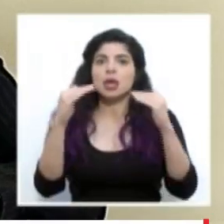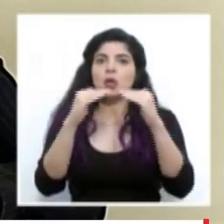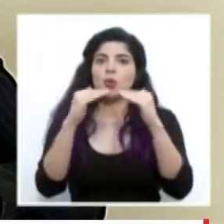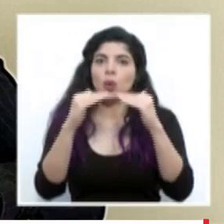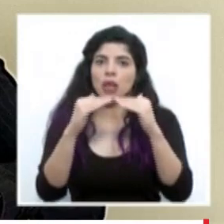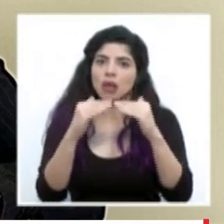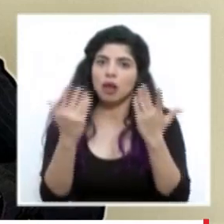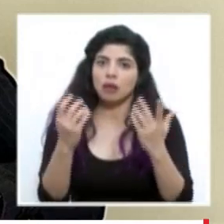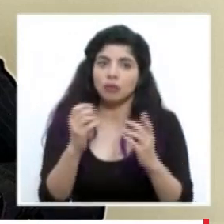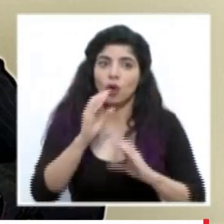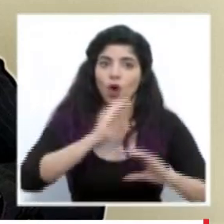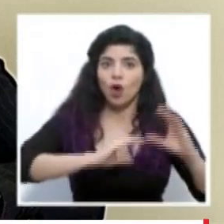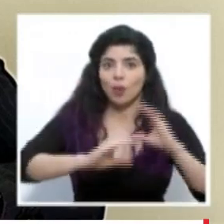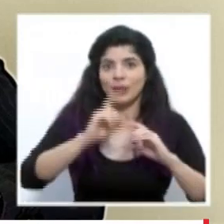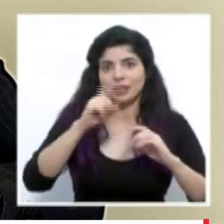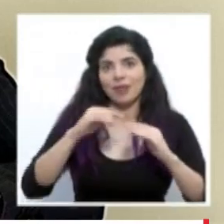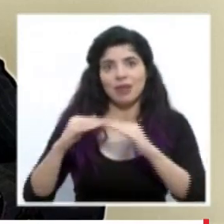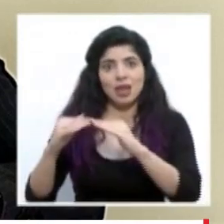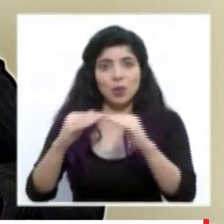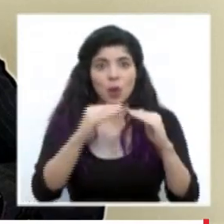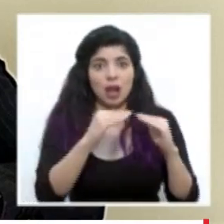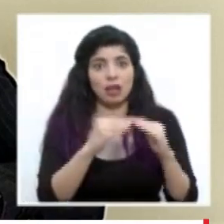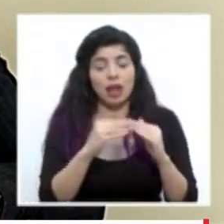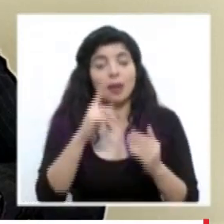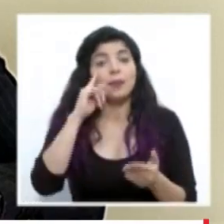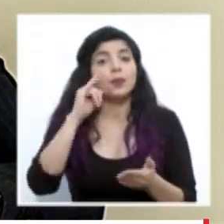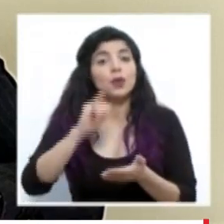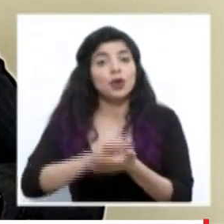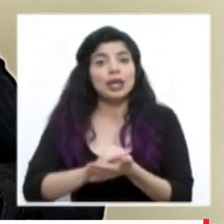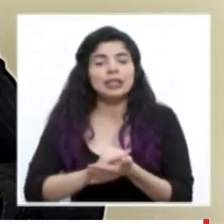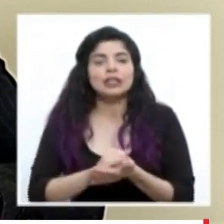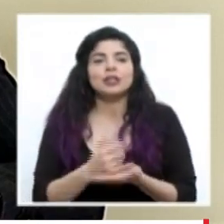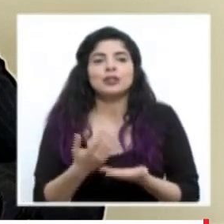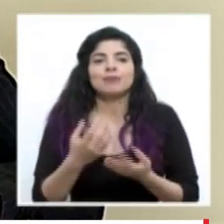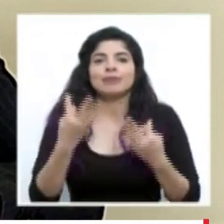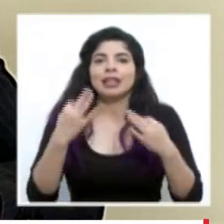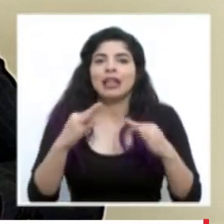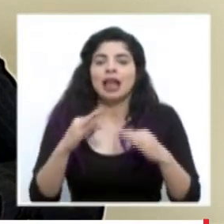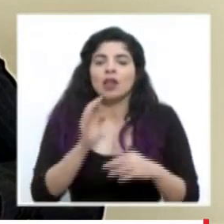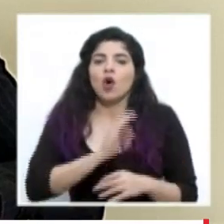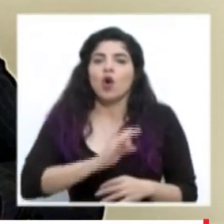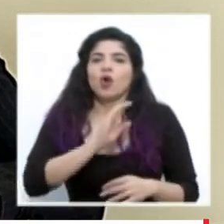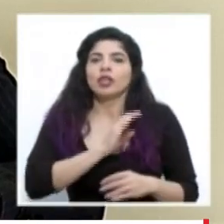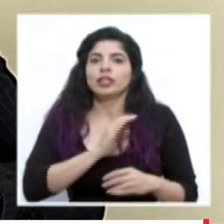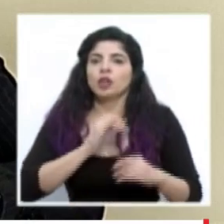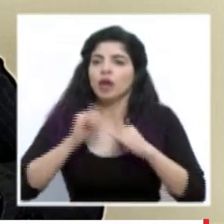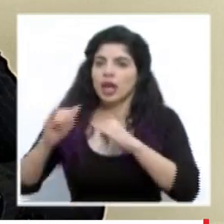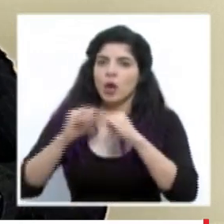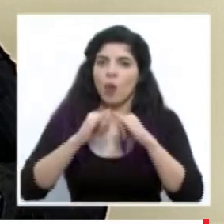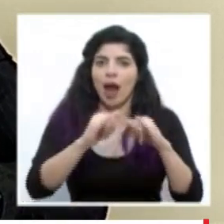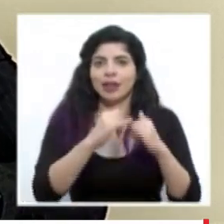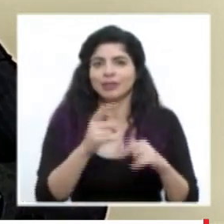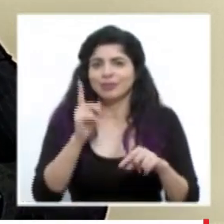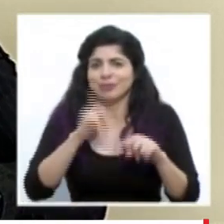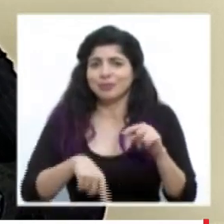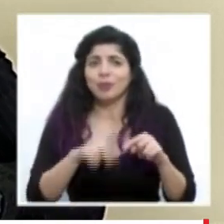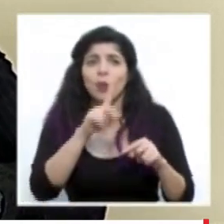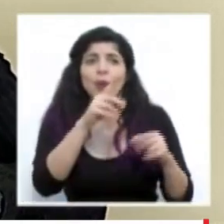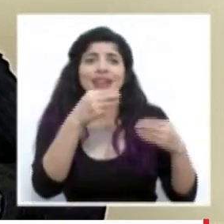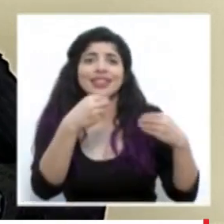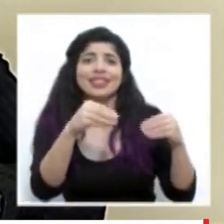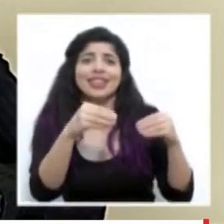situaciones de comercio, ¿verdad? Y que pues en realidad eso ha sido un asunto sobre todo de mantener las condiciones igualitarias, de que no puede ser que una